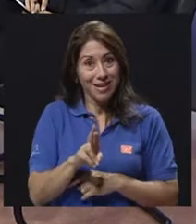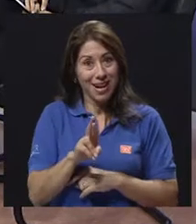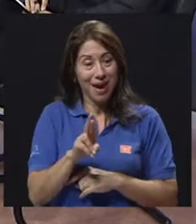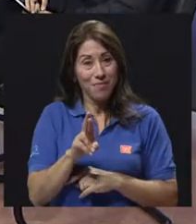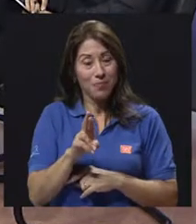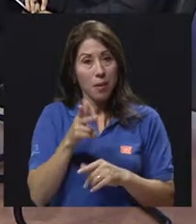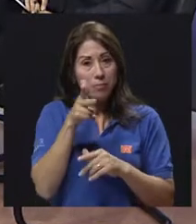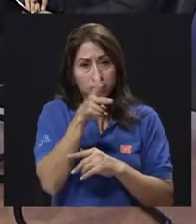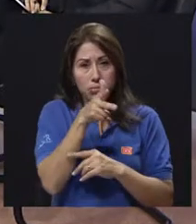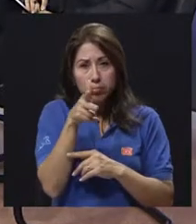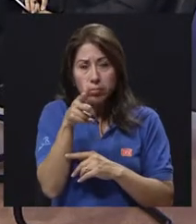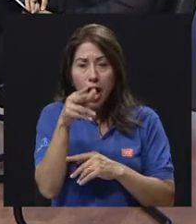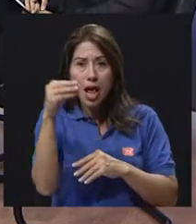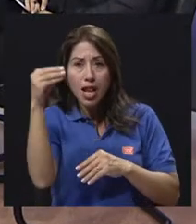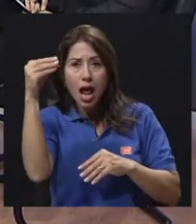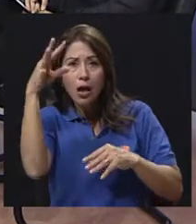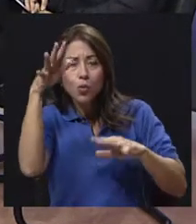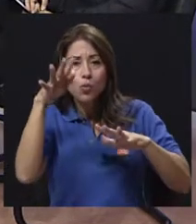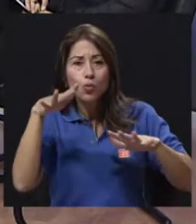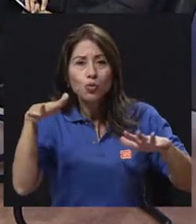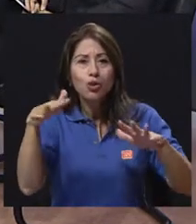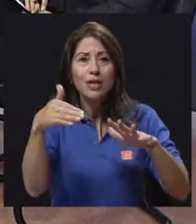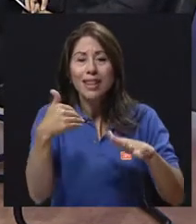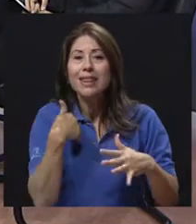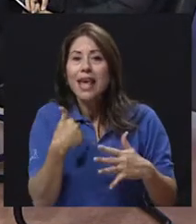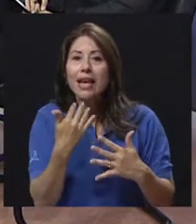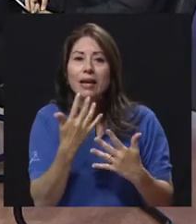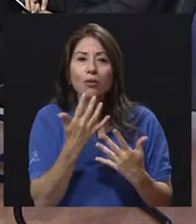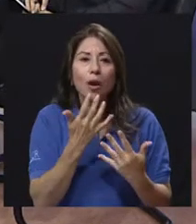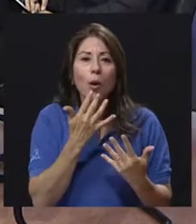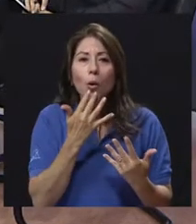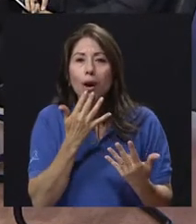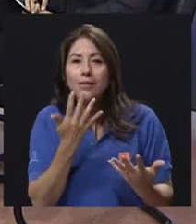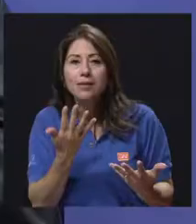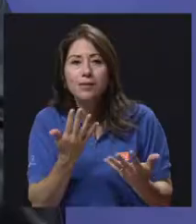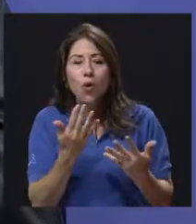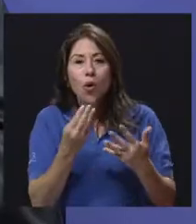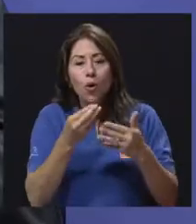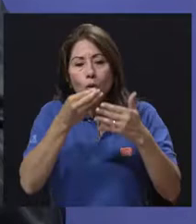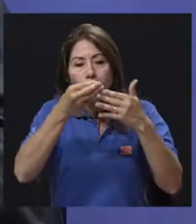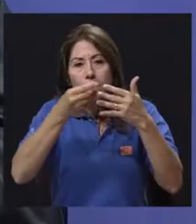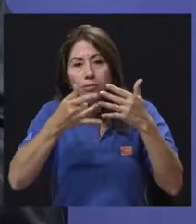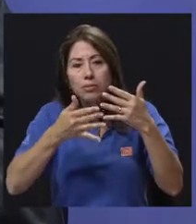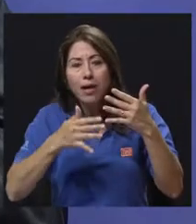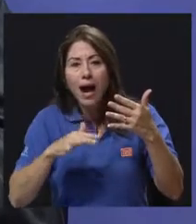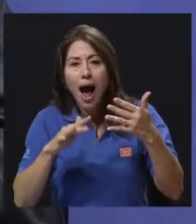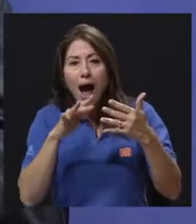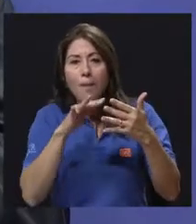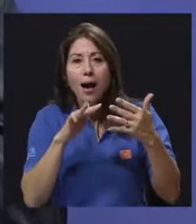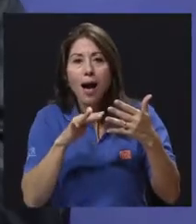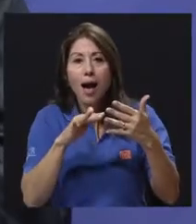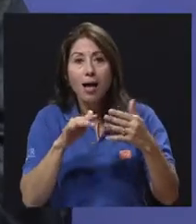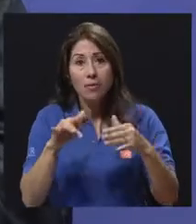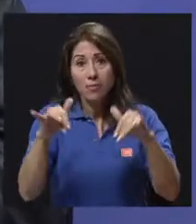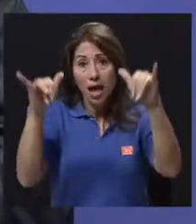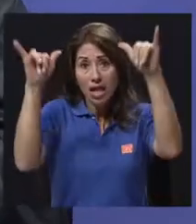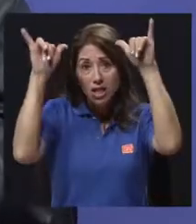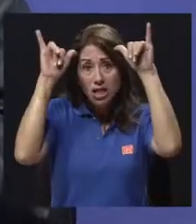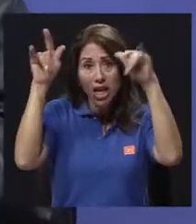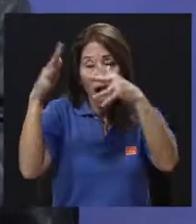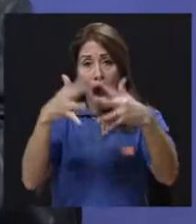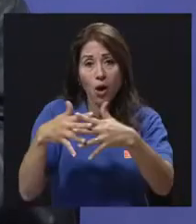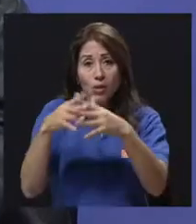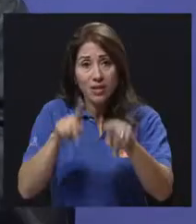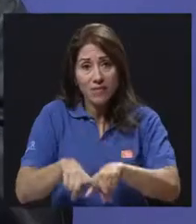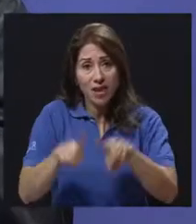una coloración o una, ¿verdad? Una gama. Y en Chicago es diferente. ¿Tuvieron